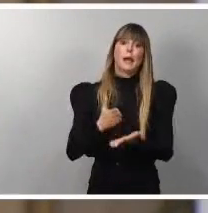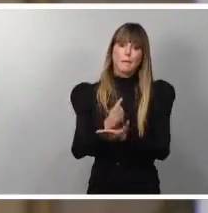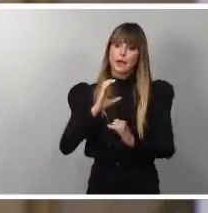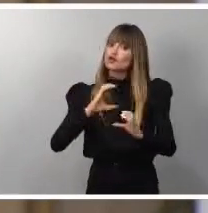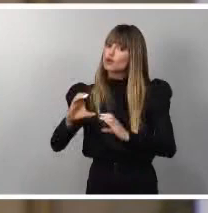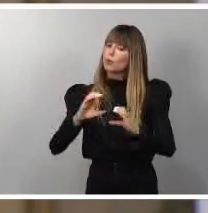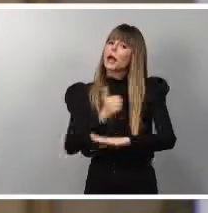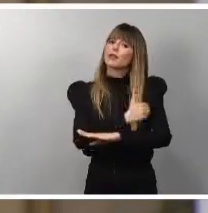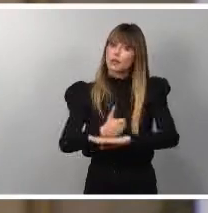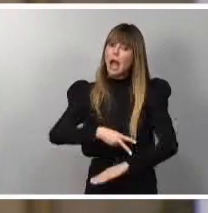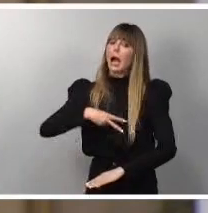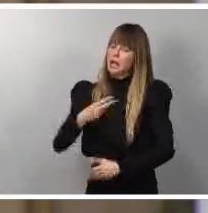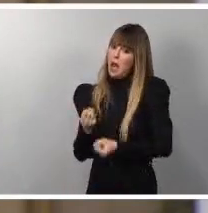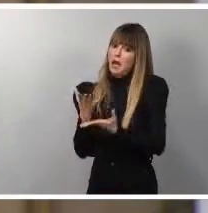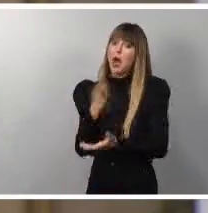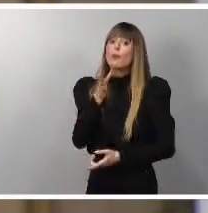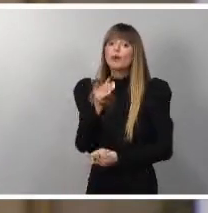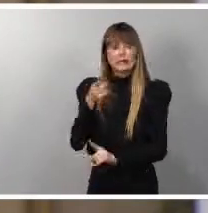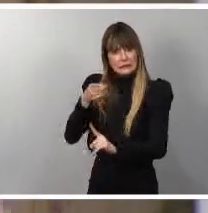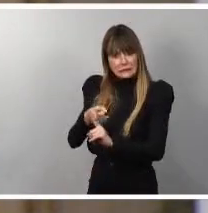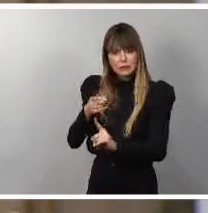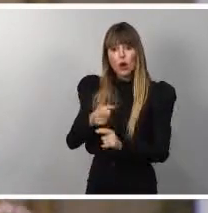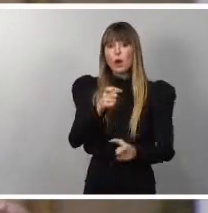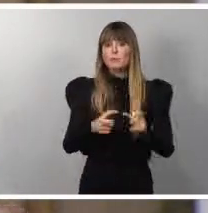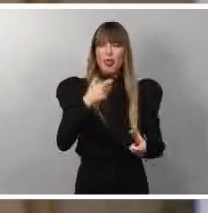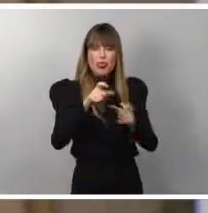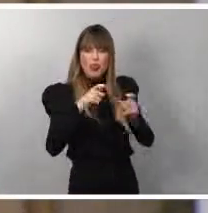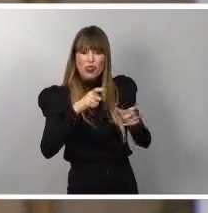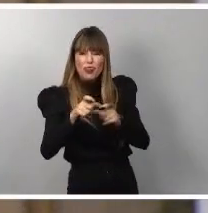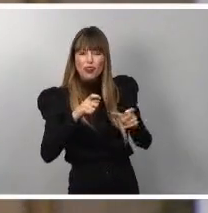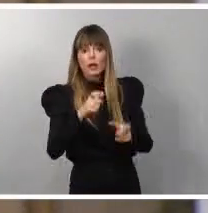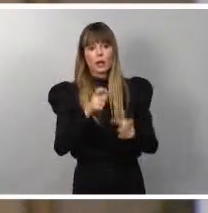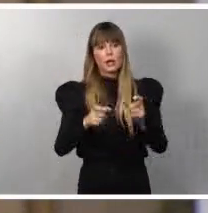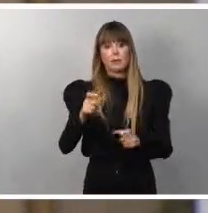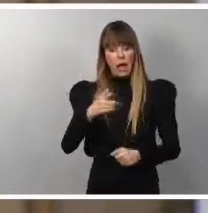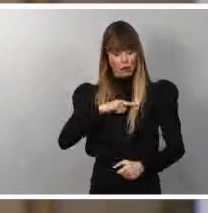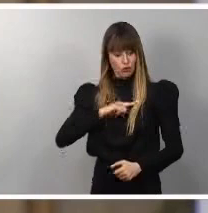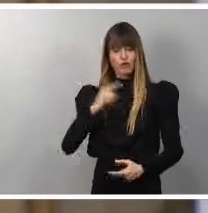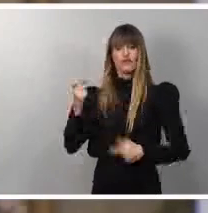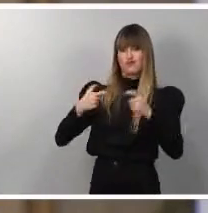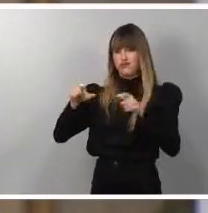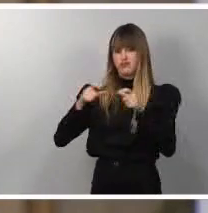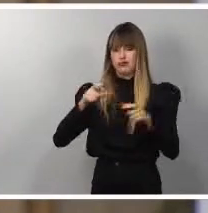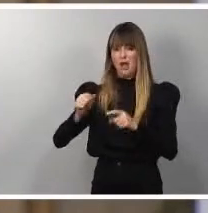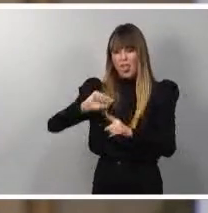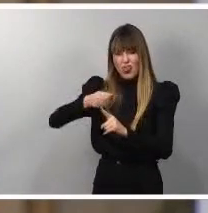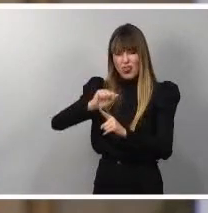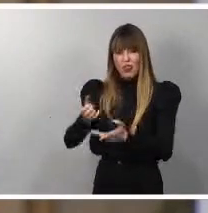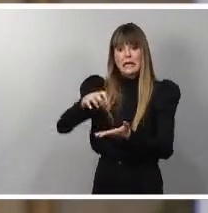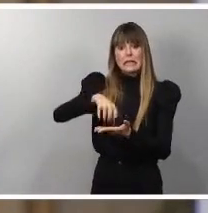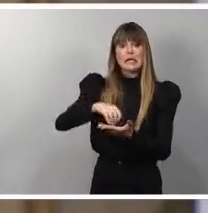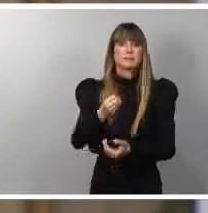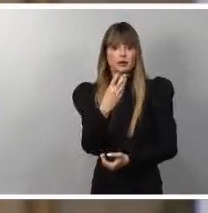conjunto de la ciudadanía. Porque, insisto, hay gente que insulta y gente que somos insultados. Hay gente que asedia sedes del Partido